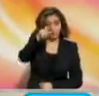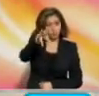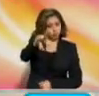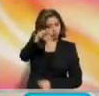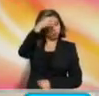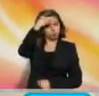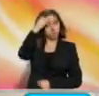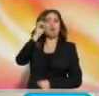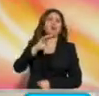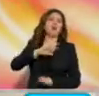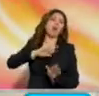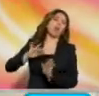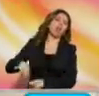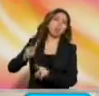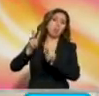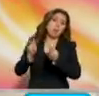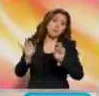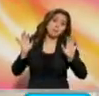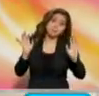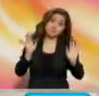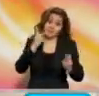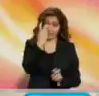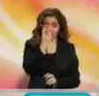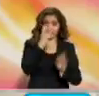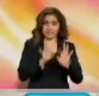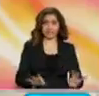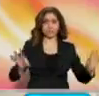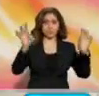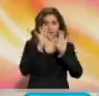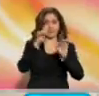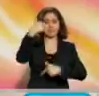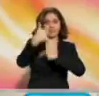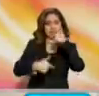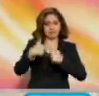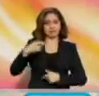o lo deja, pero esto es muy importante, el tema de la lactancia en los niños. Nosotros con eso